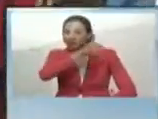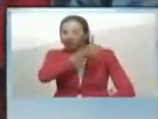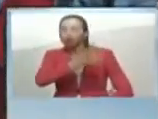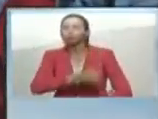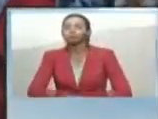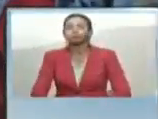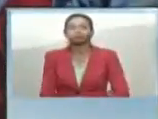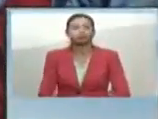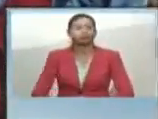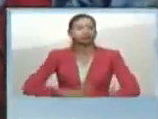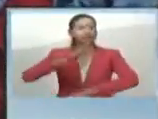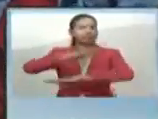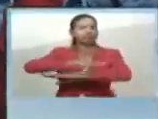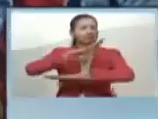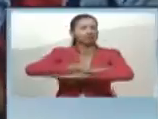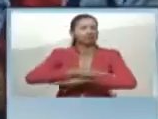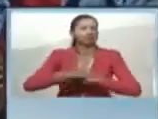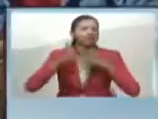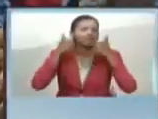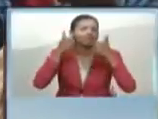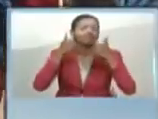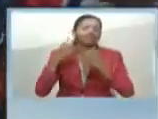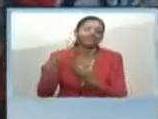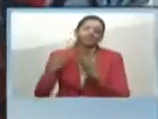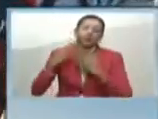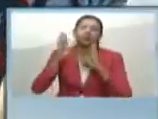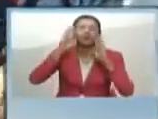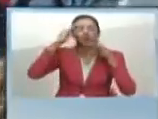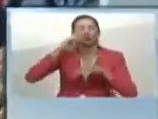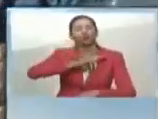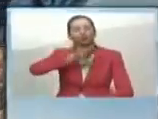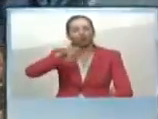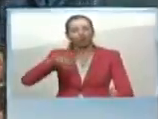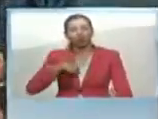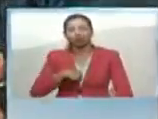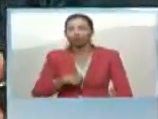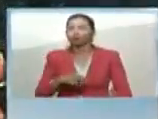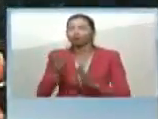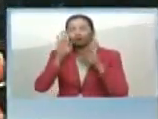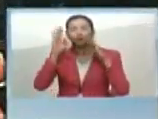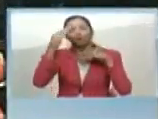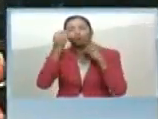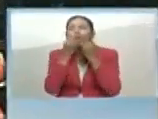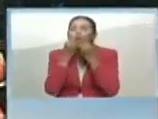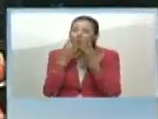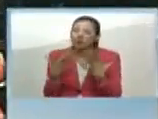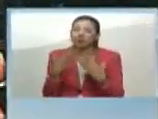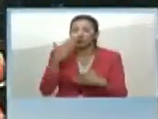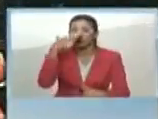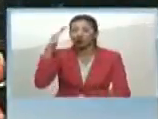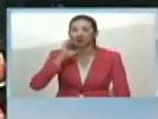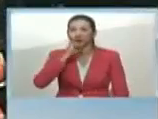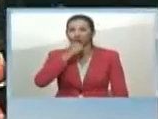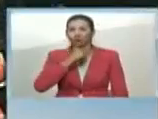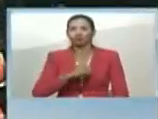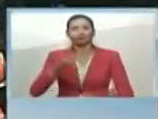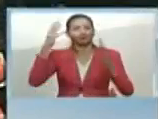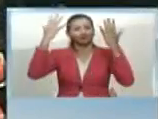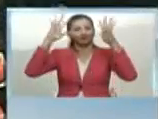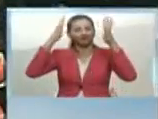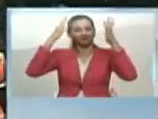han portado a las mil maravillas y le han prestado una gran atención al adulto mayor.